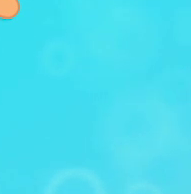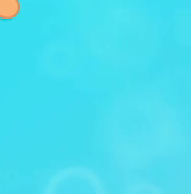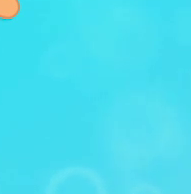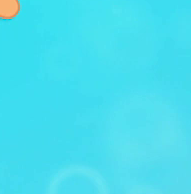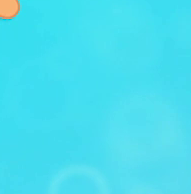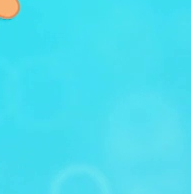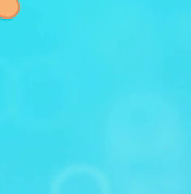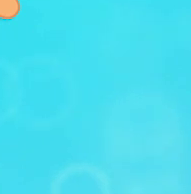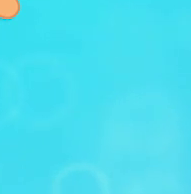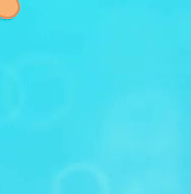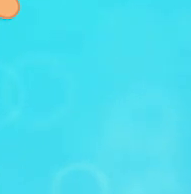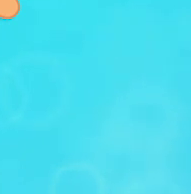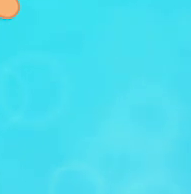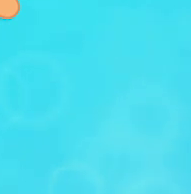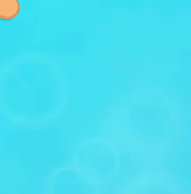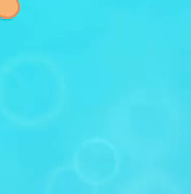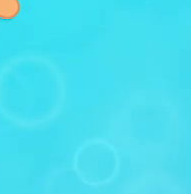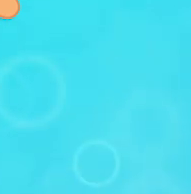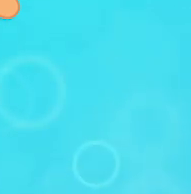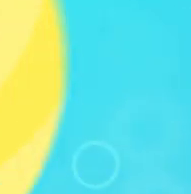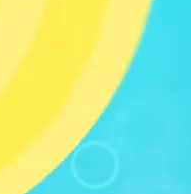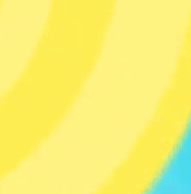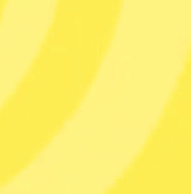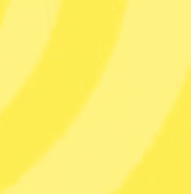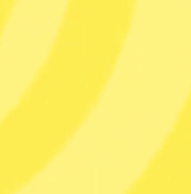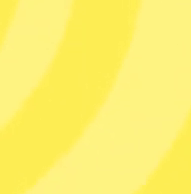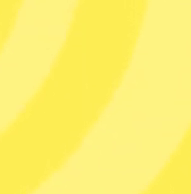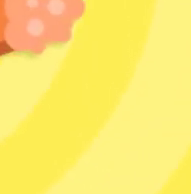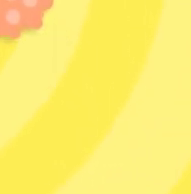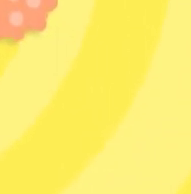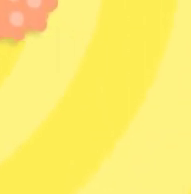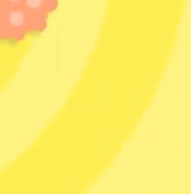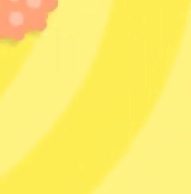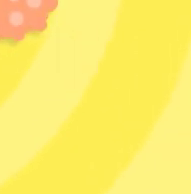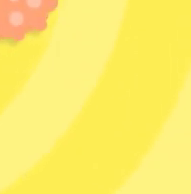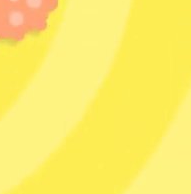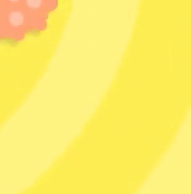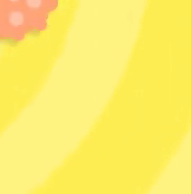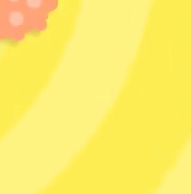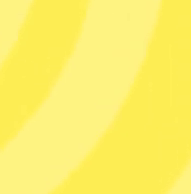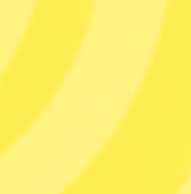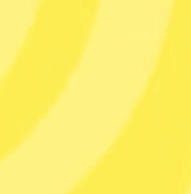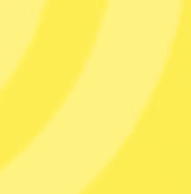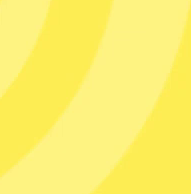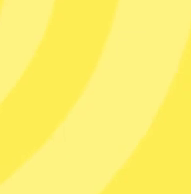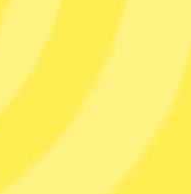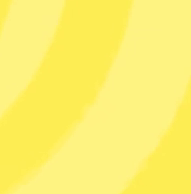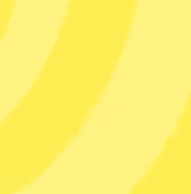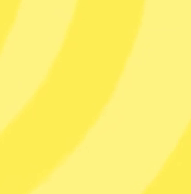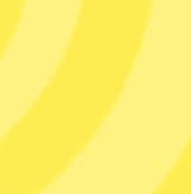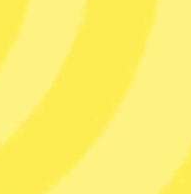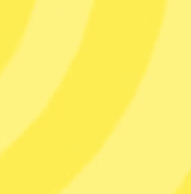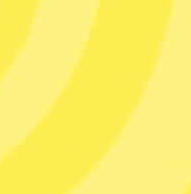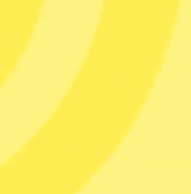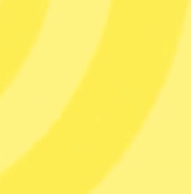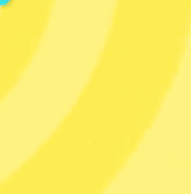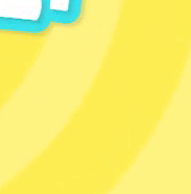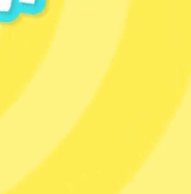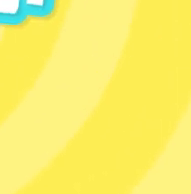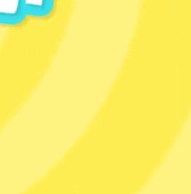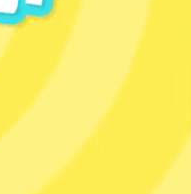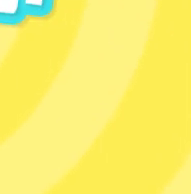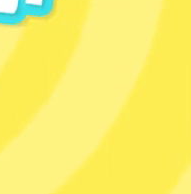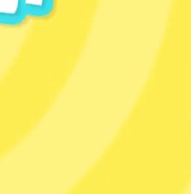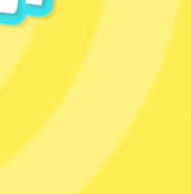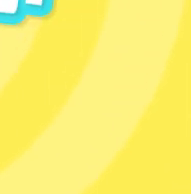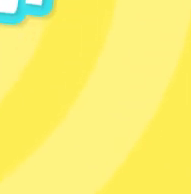manos están limpias. Si no tienes agua y jabón, usa desinfectantes a base de alcohol.